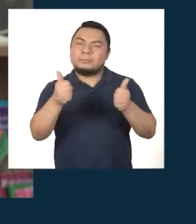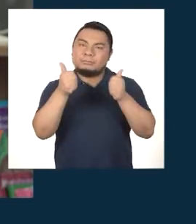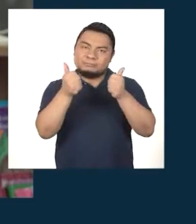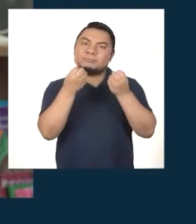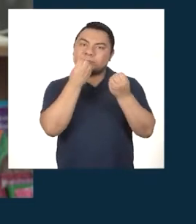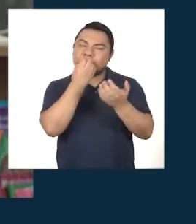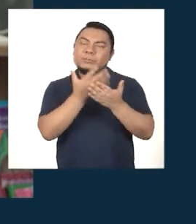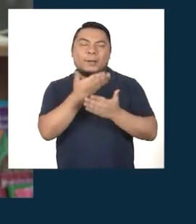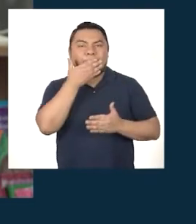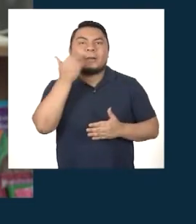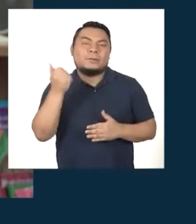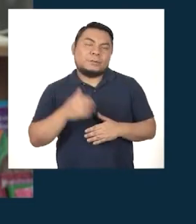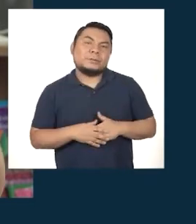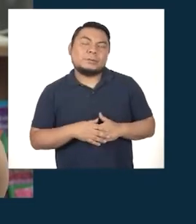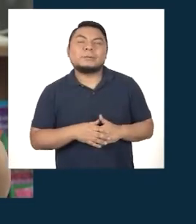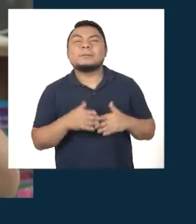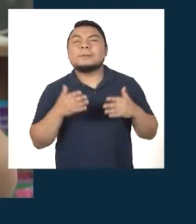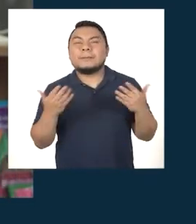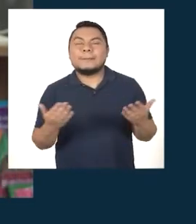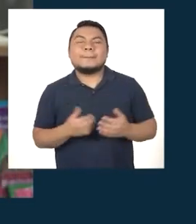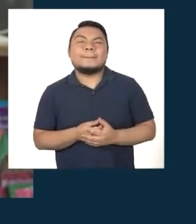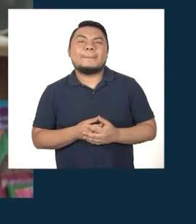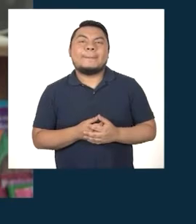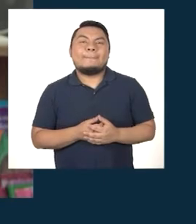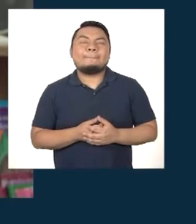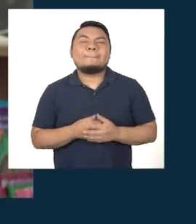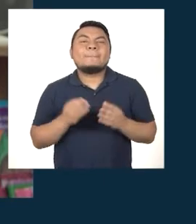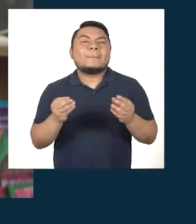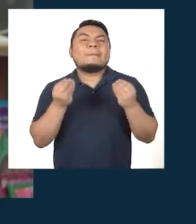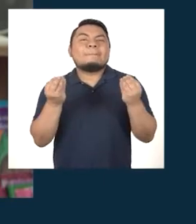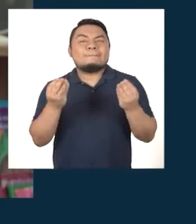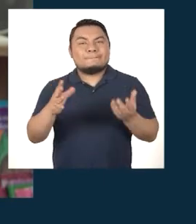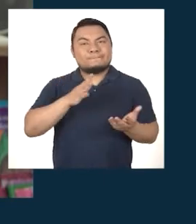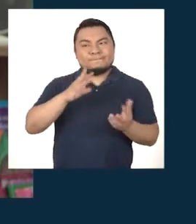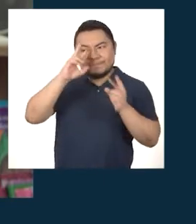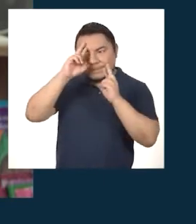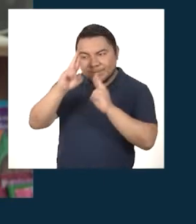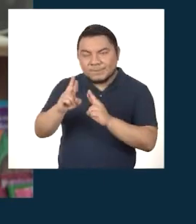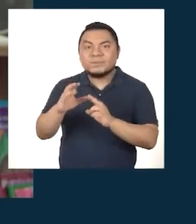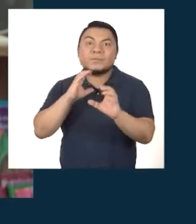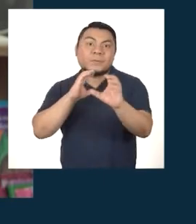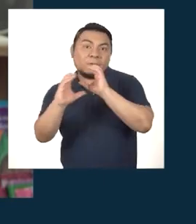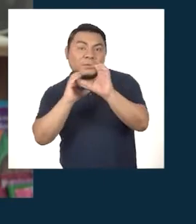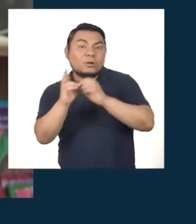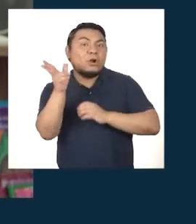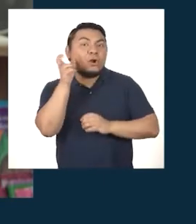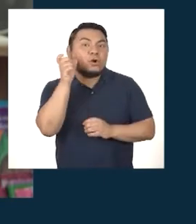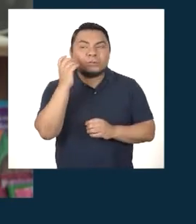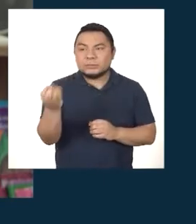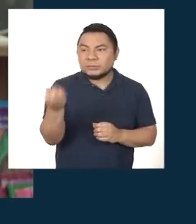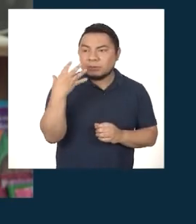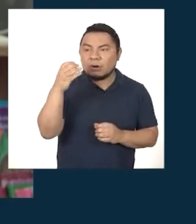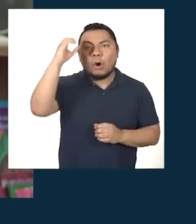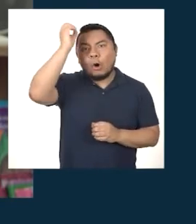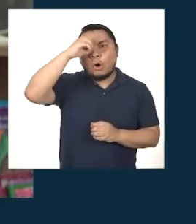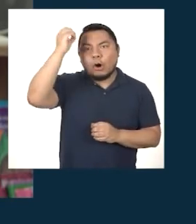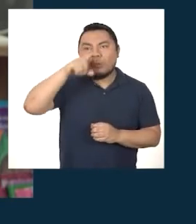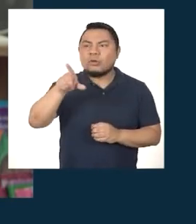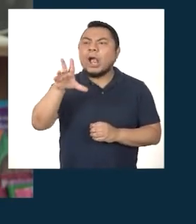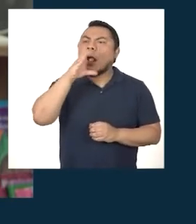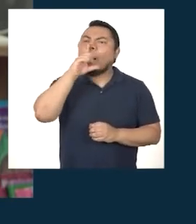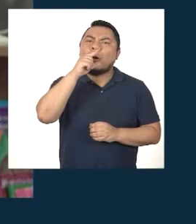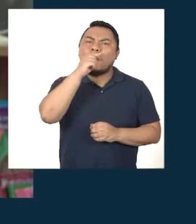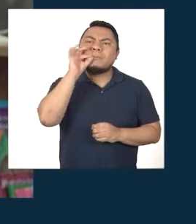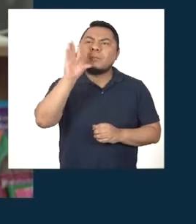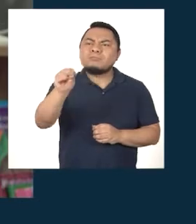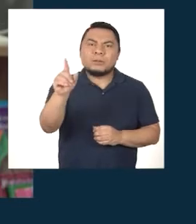funciona muchas veces más. Entonces, ¿cómo los tratamos con respeto? Dialogando y escuchando también su opinión, porque a